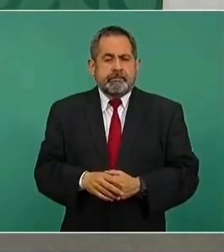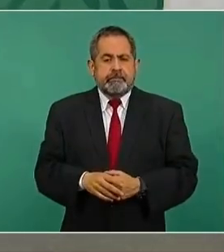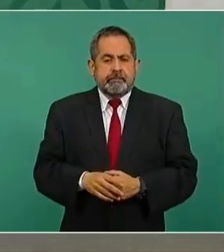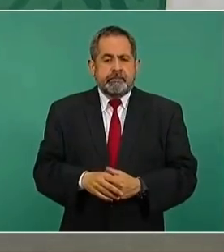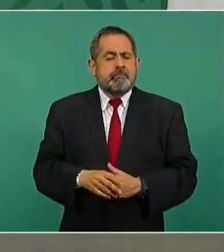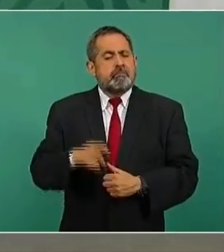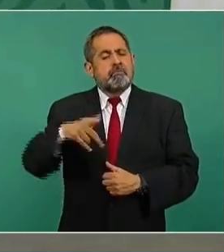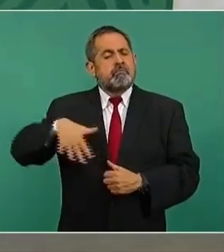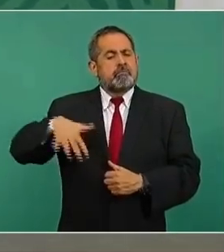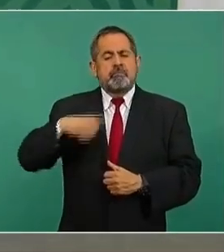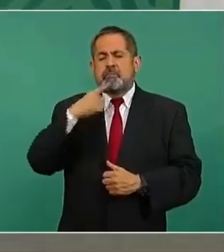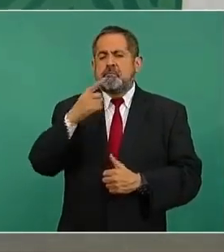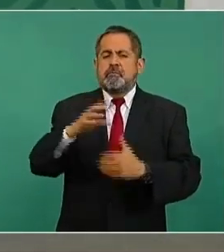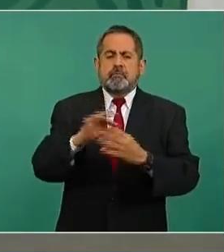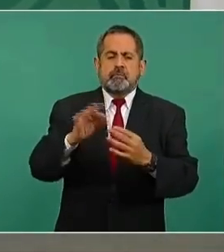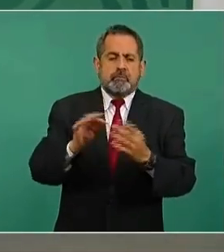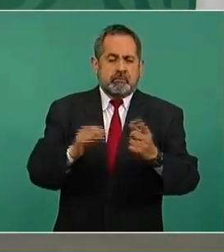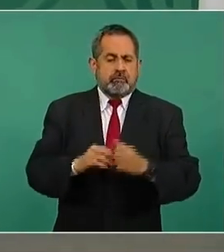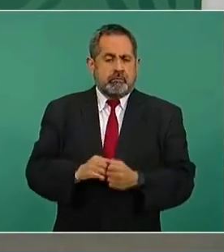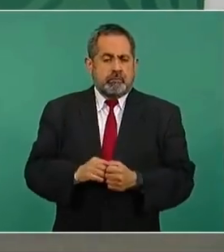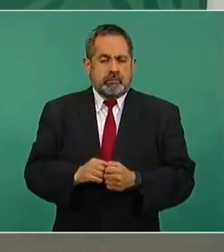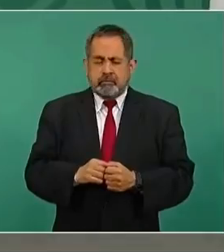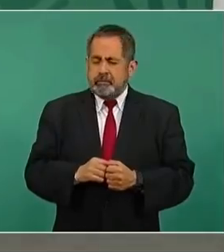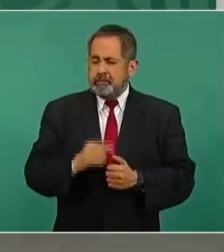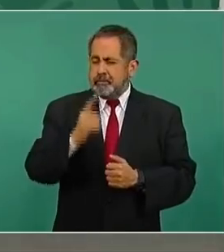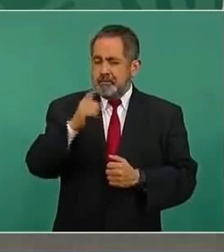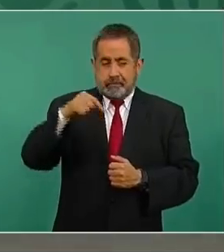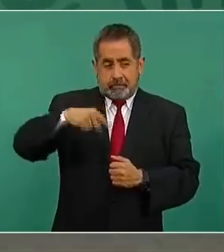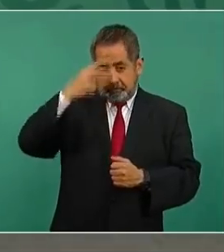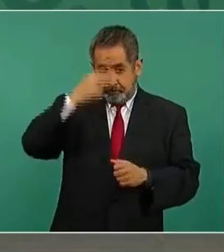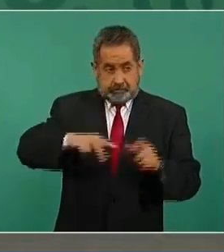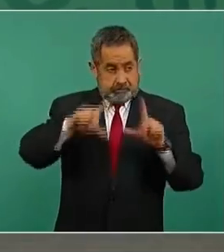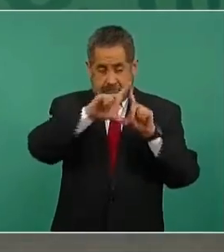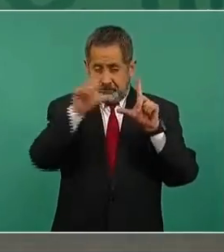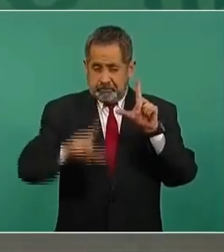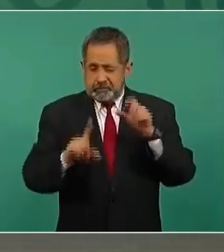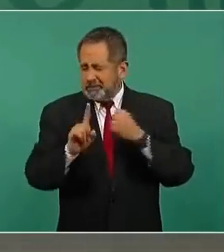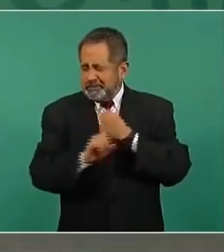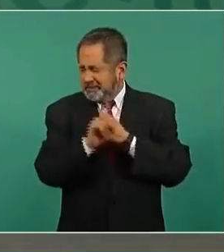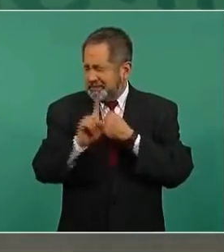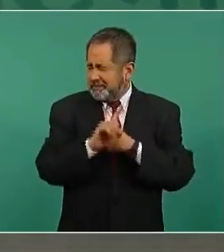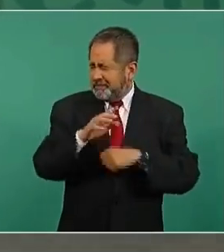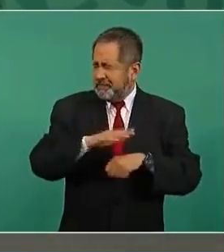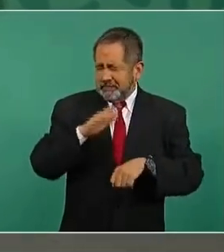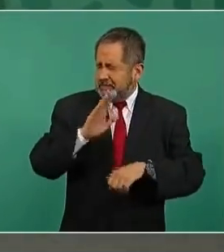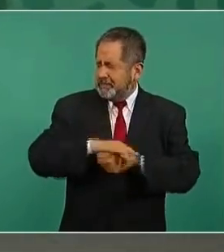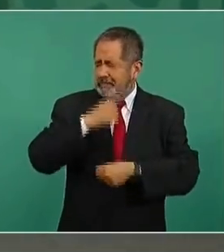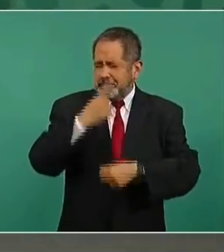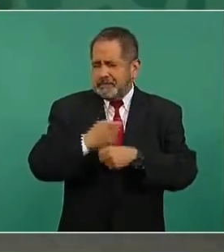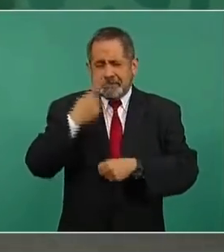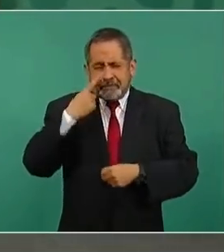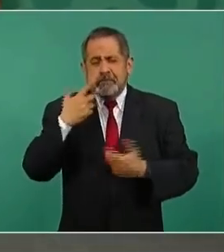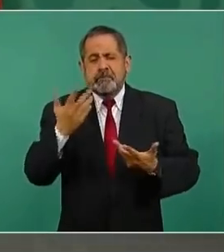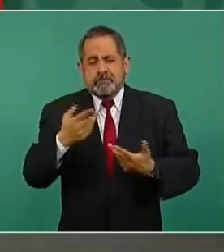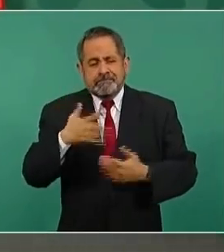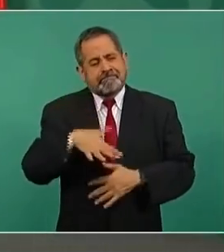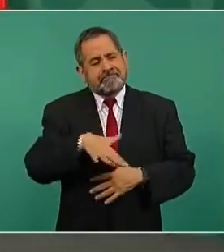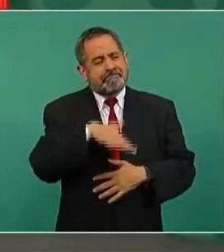Decía yo al principio que el principal problema de México era la corrupción.